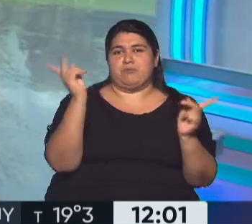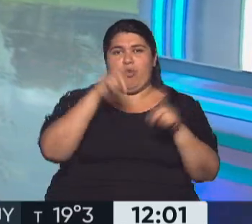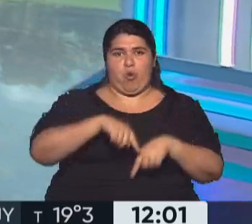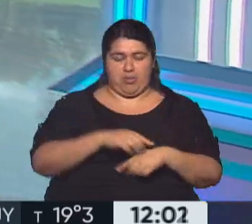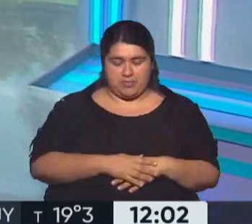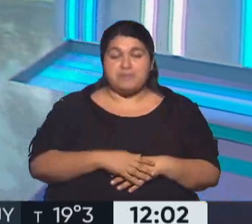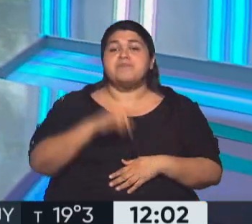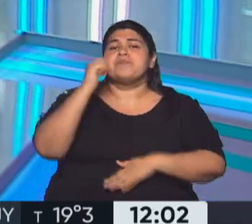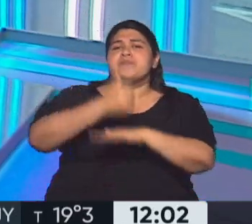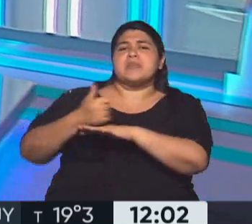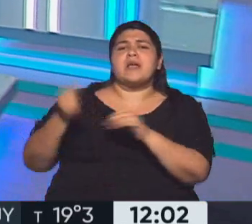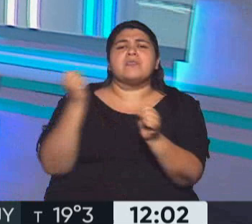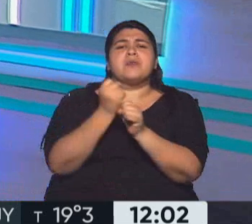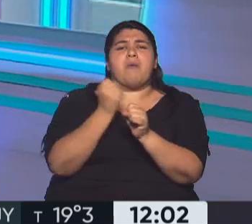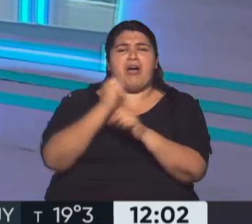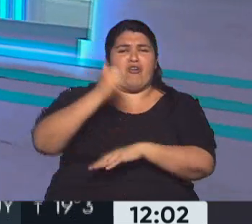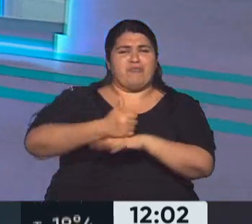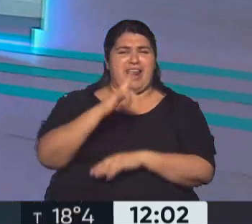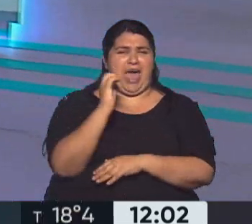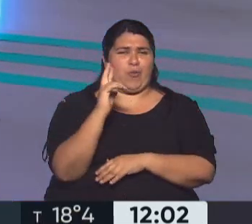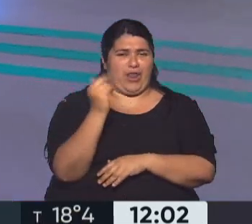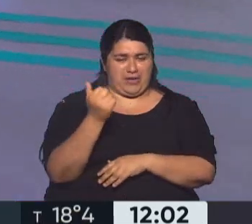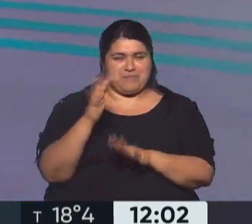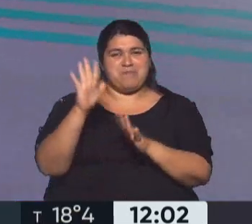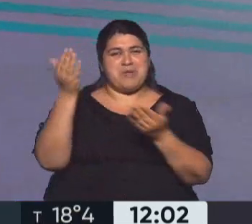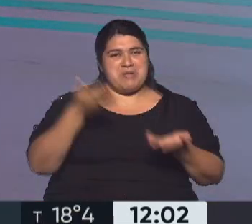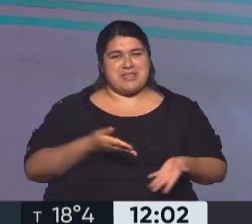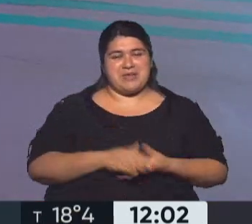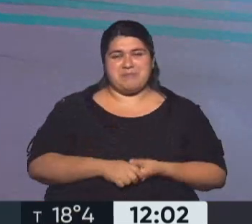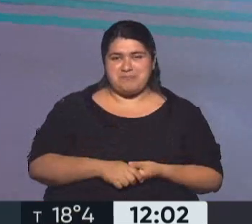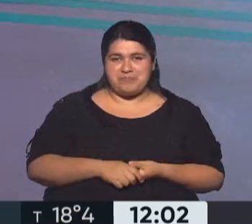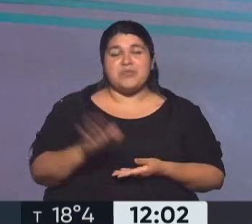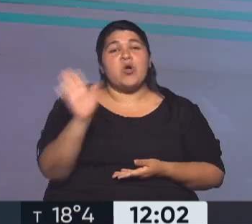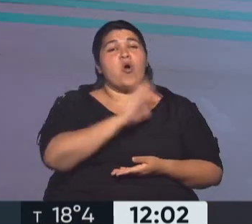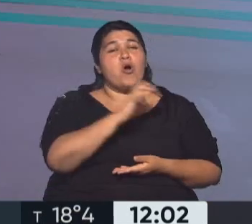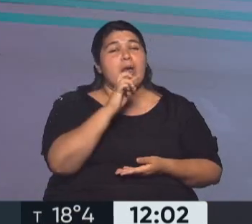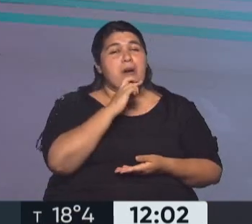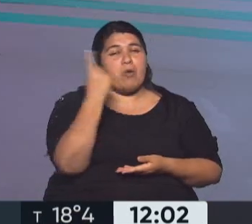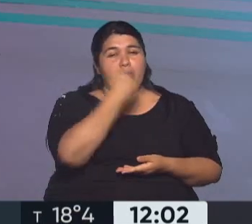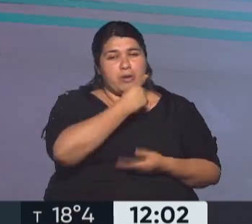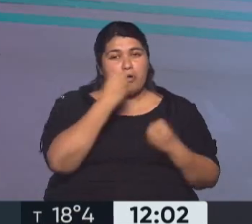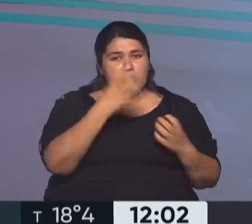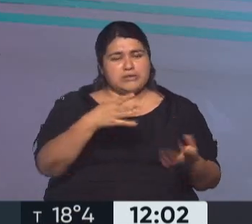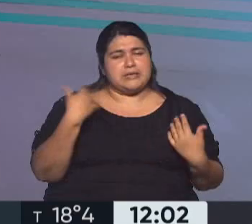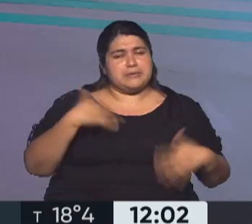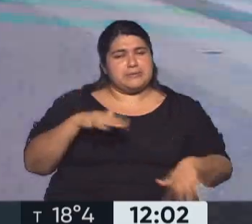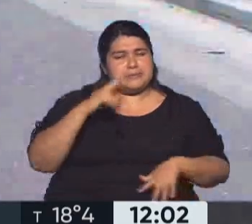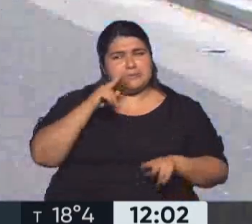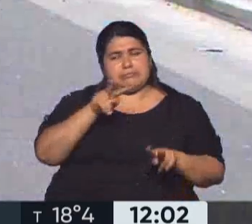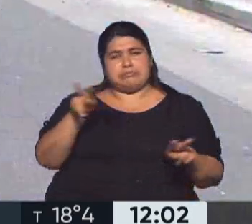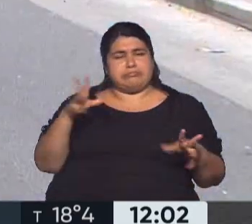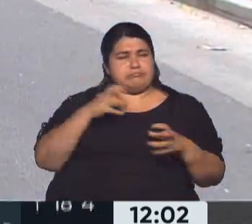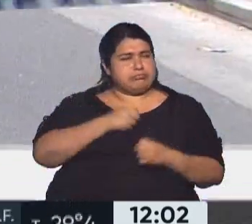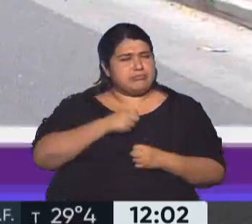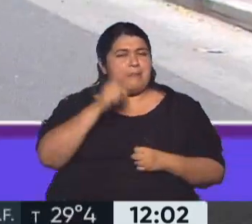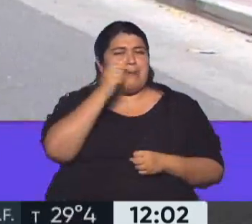trabajo en vivo en el lugar con Laura Maiocchi. Laura, bienvenida. ¿Cómo te va, Pablo? Verónica, estremecedora, dolorosa, así le calificaron